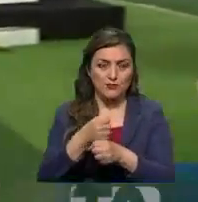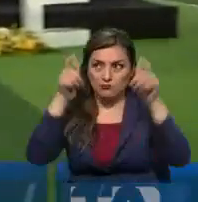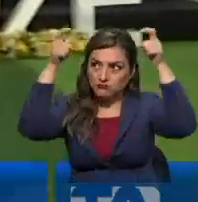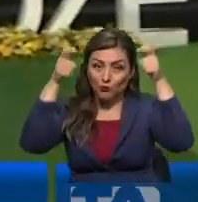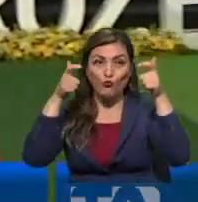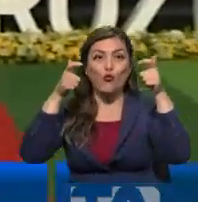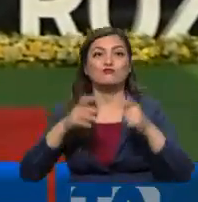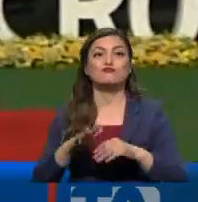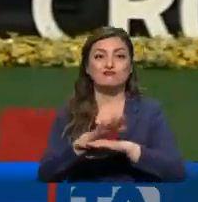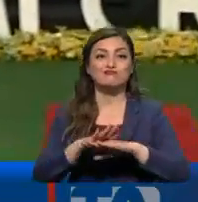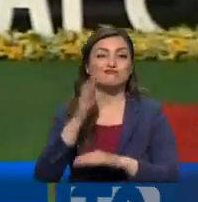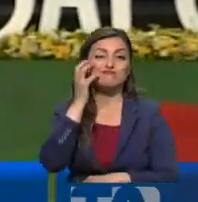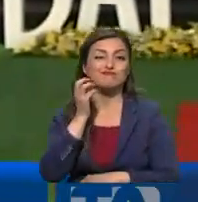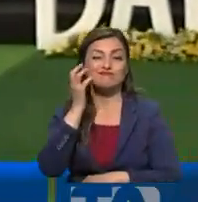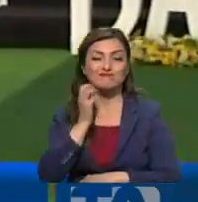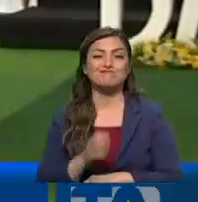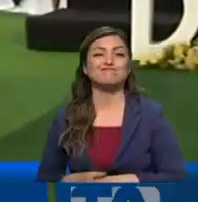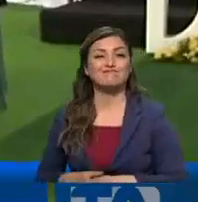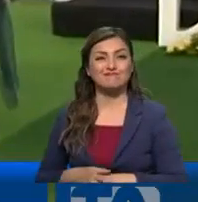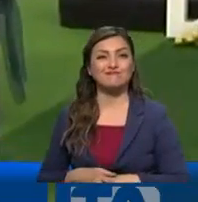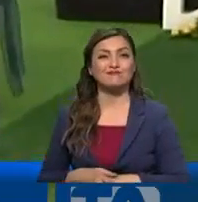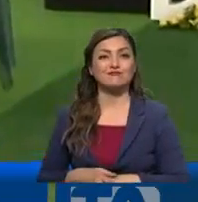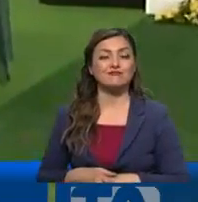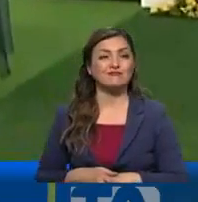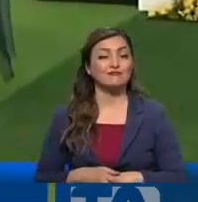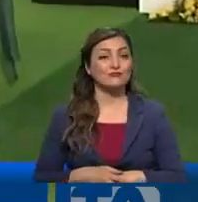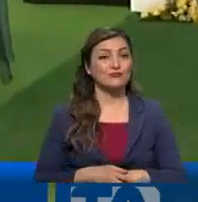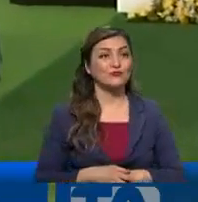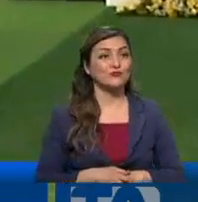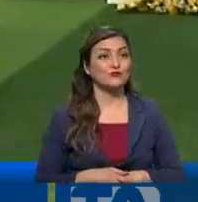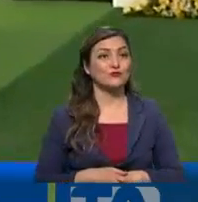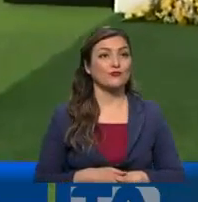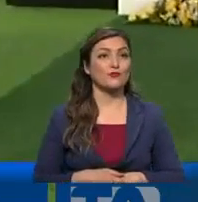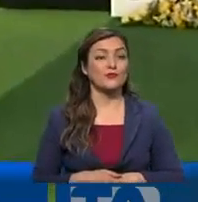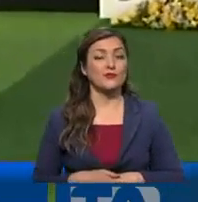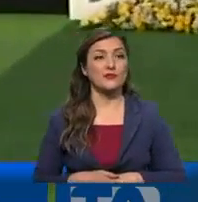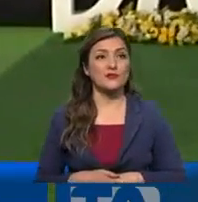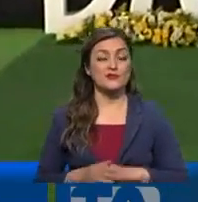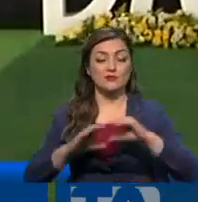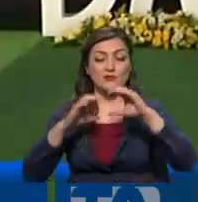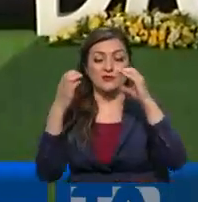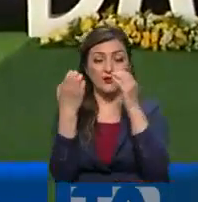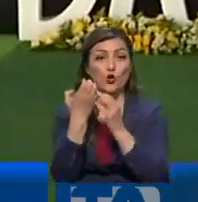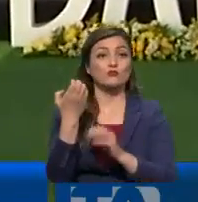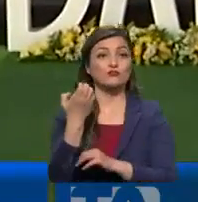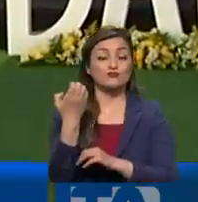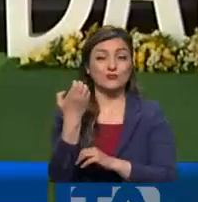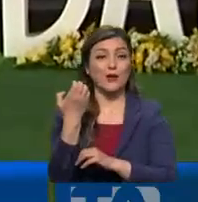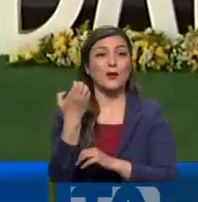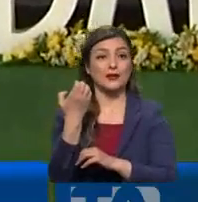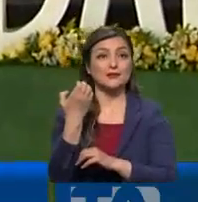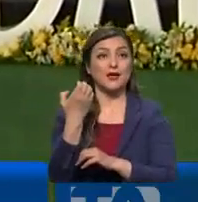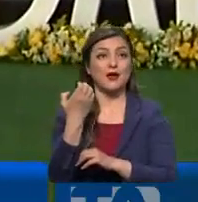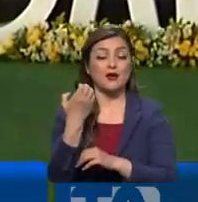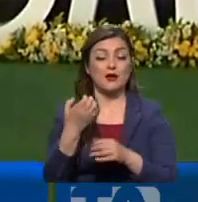nuestros bachilleres tengan esta experiencia de incorporación. José Antonio, tenemos entendido que el COE solo permite